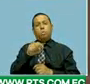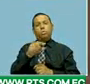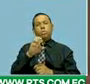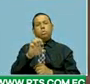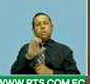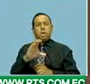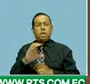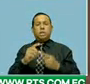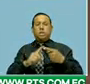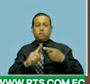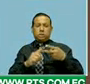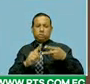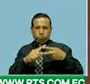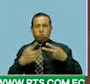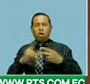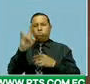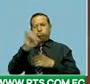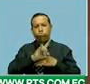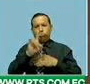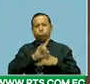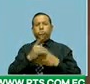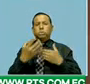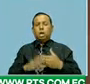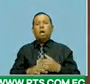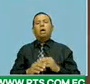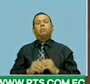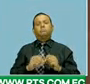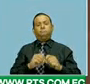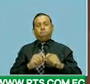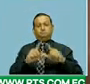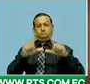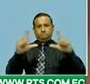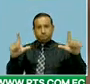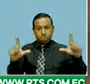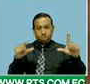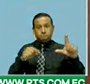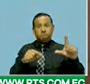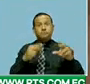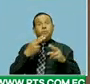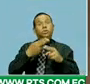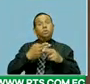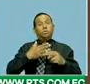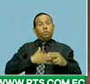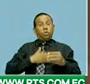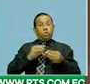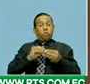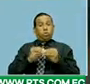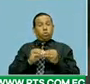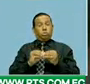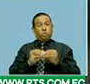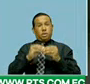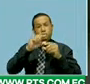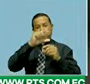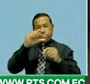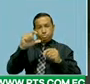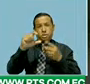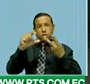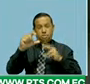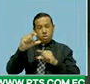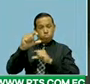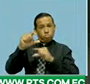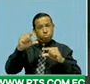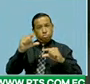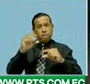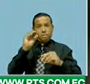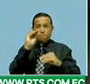appstore y play store ingresando a la validación de registro de identidad de usuario de forma presencial oa través del